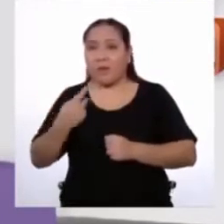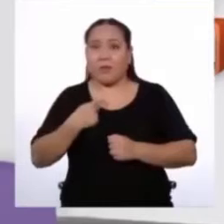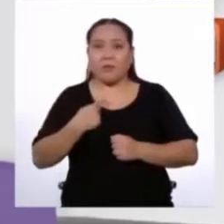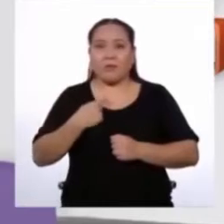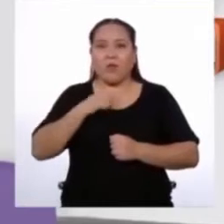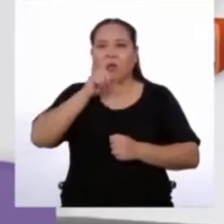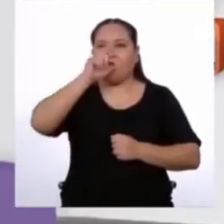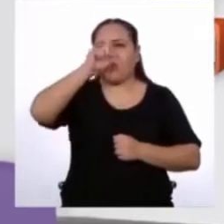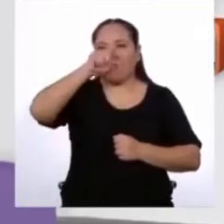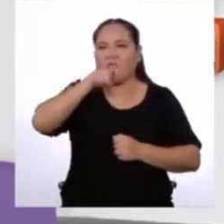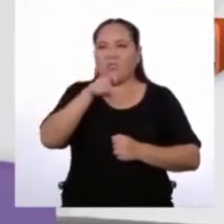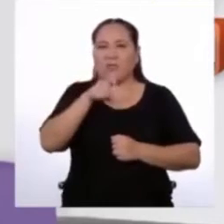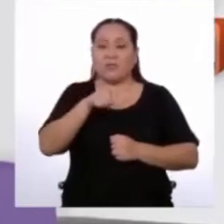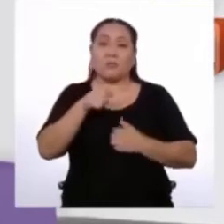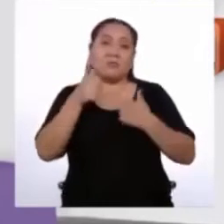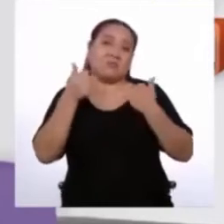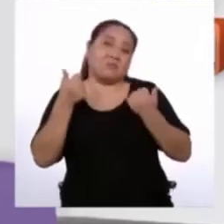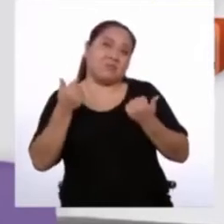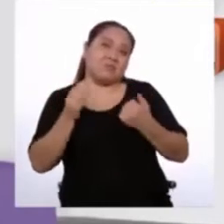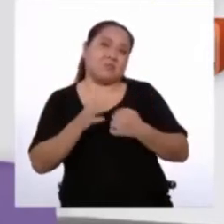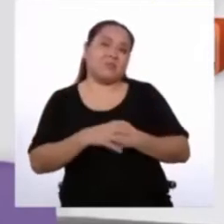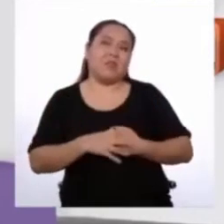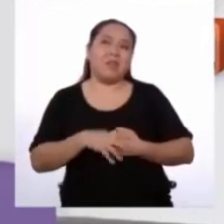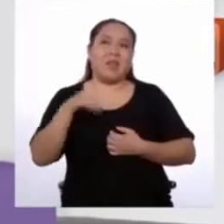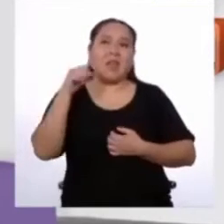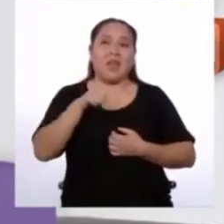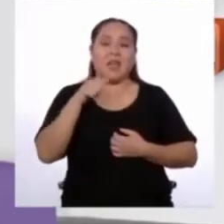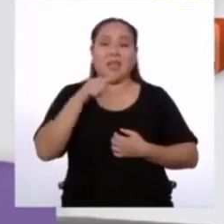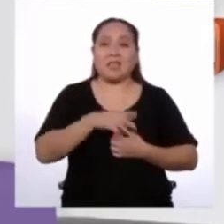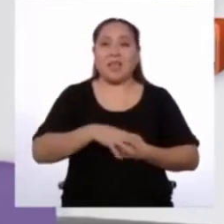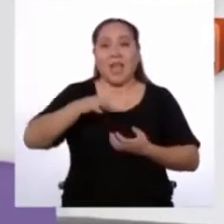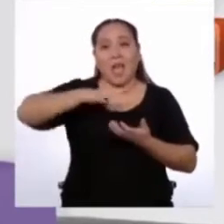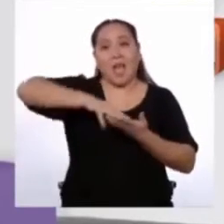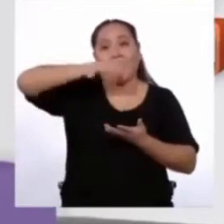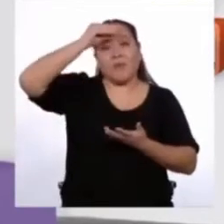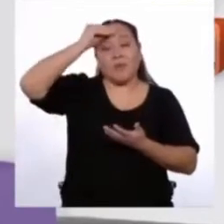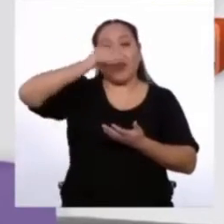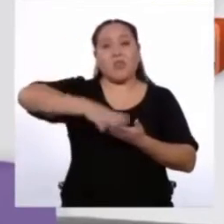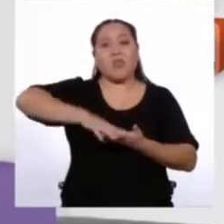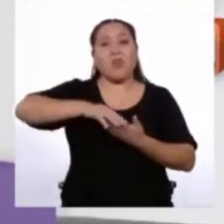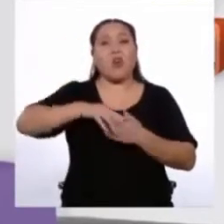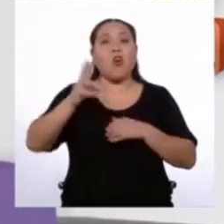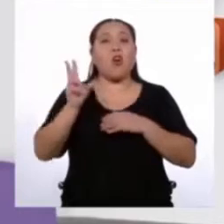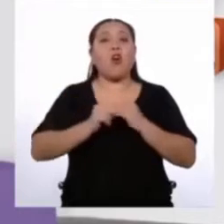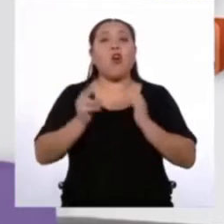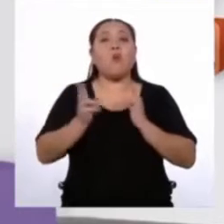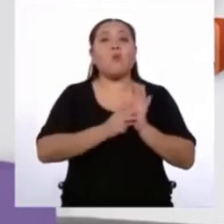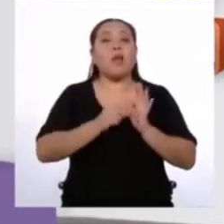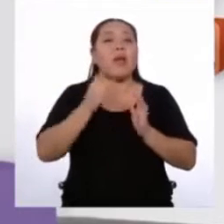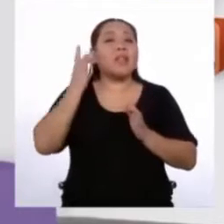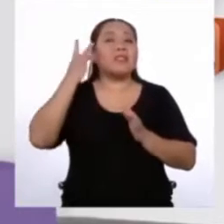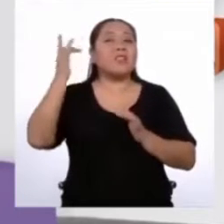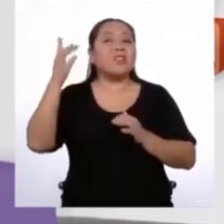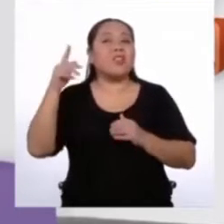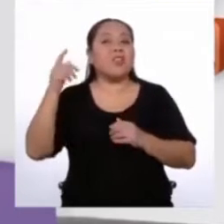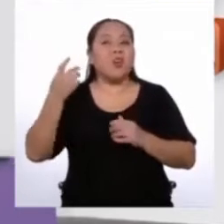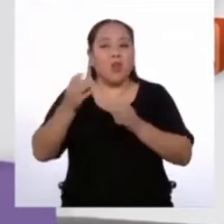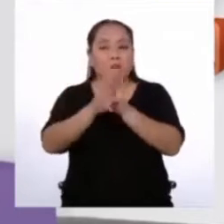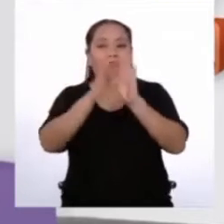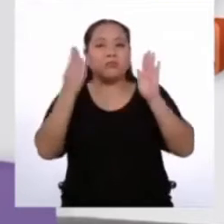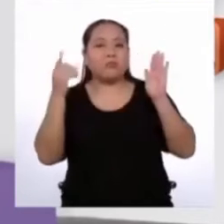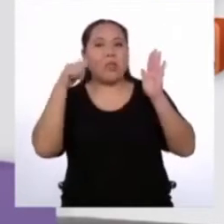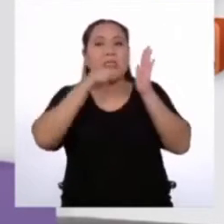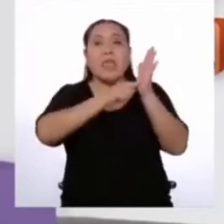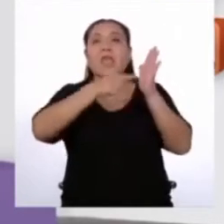digamosle, talentoso. Bueno, resulta que este lorito aprendió a imitar el sonido del timbre. Entonces nos la pasábamos todo